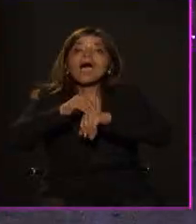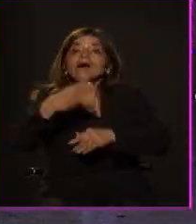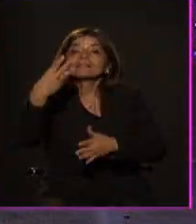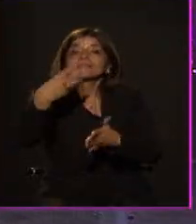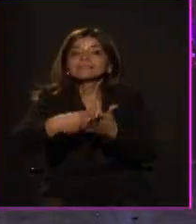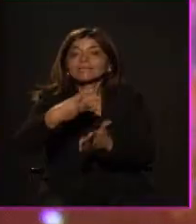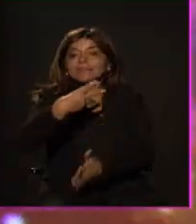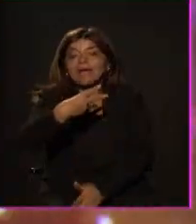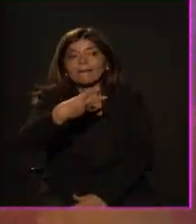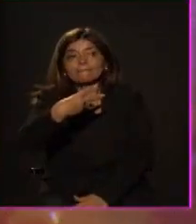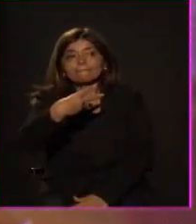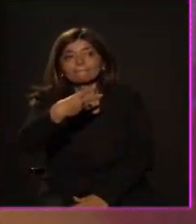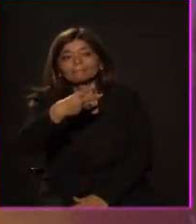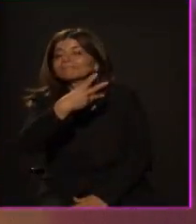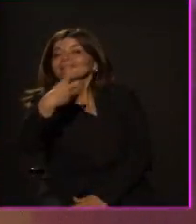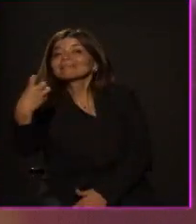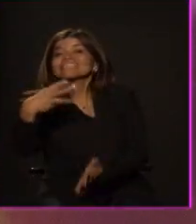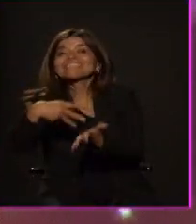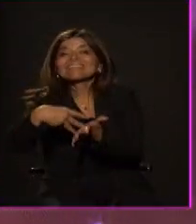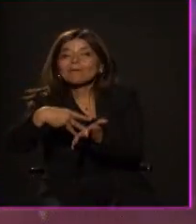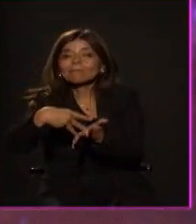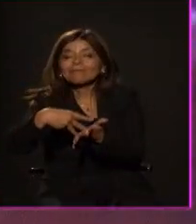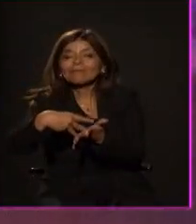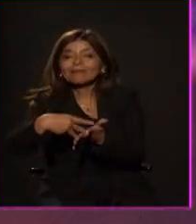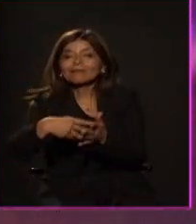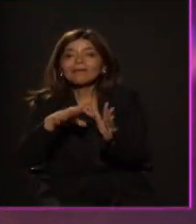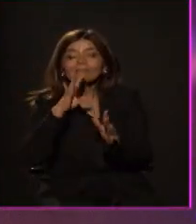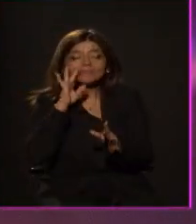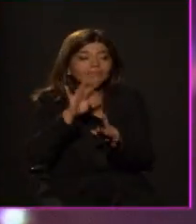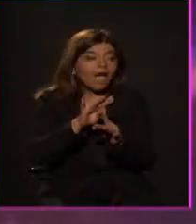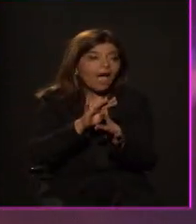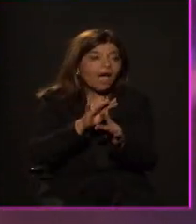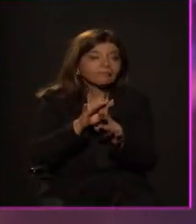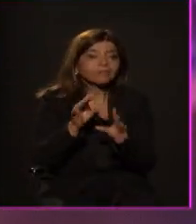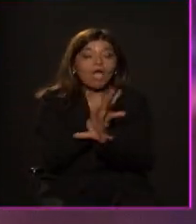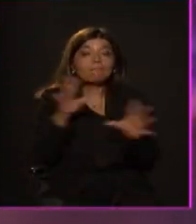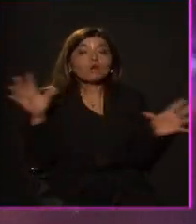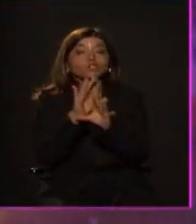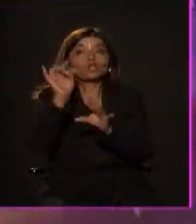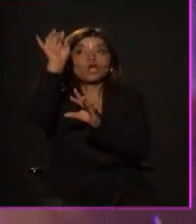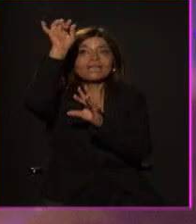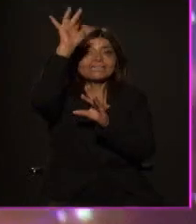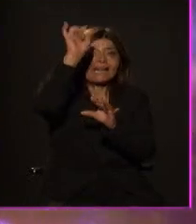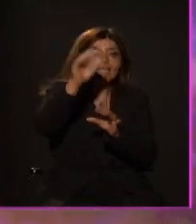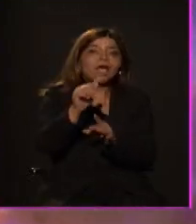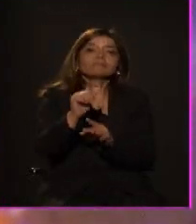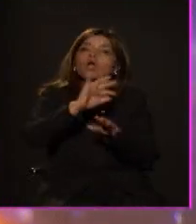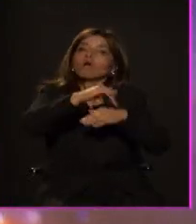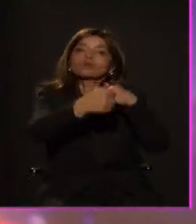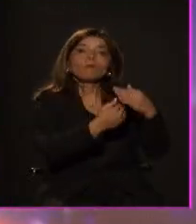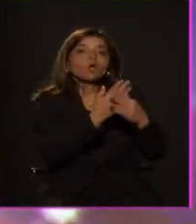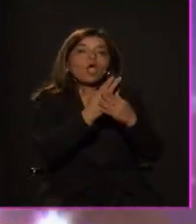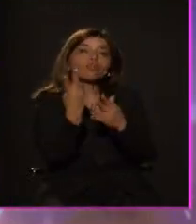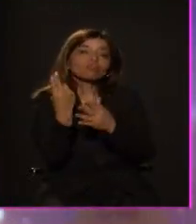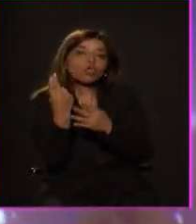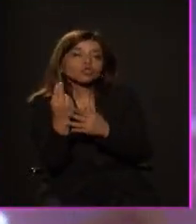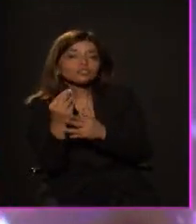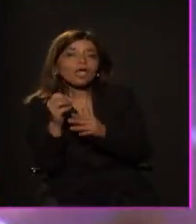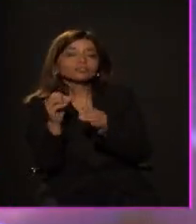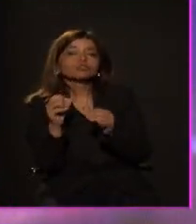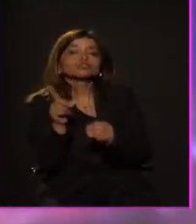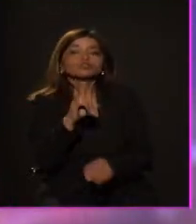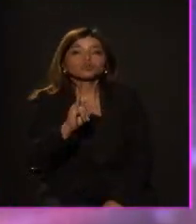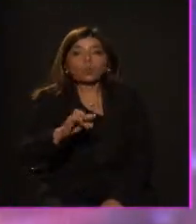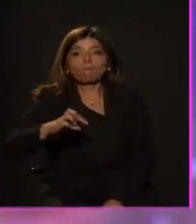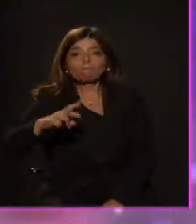y reportado más de 23.000 explosiones de supernovas. Es decir, todas las mañanas como 12 supernovas reportamos. Antiguamente